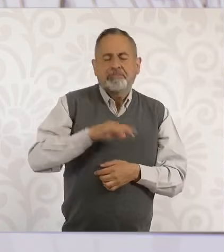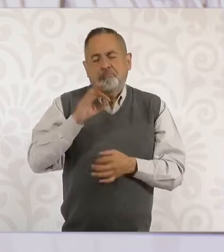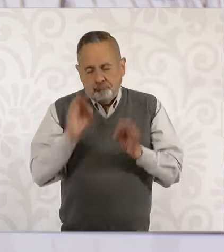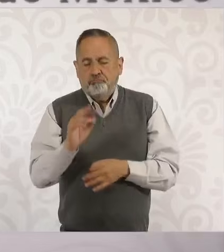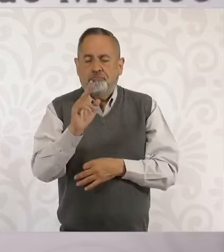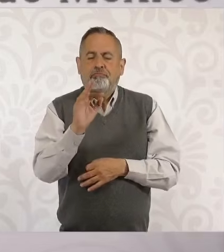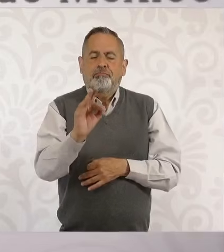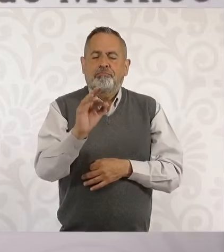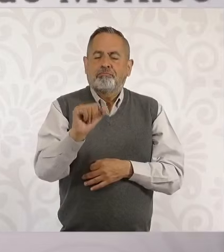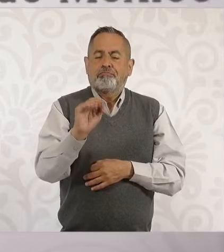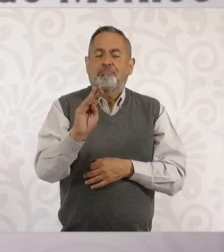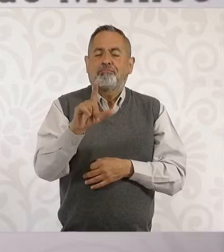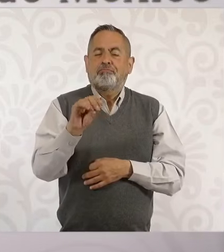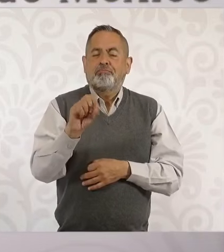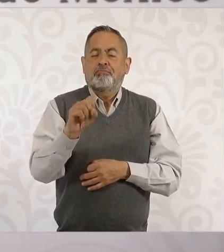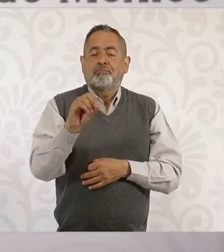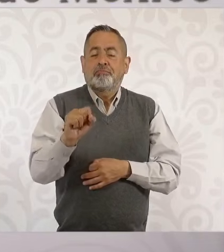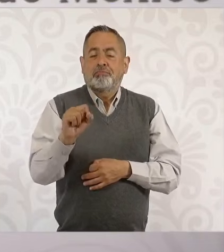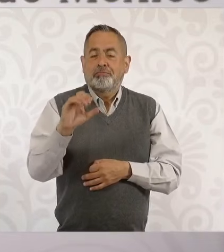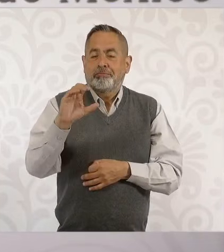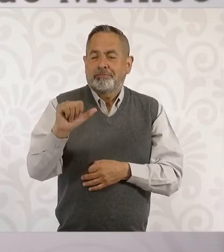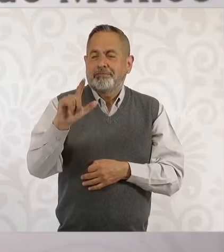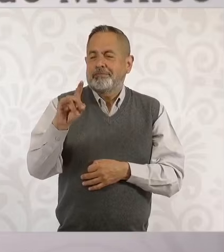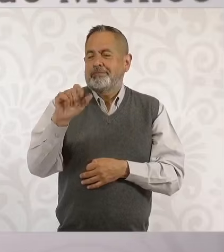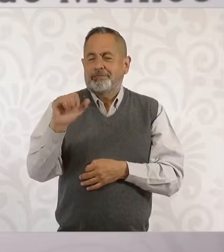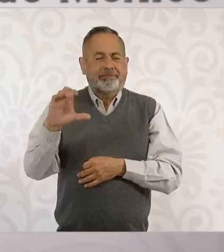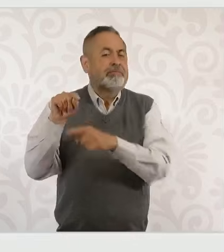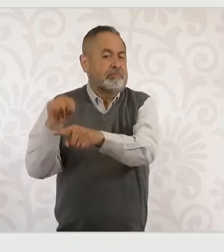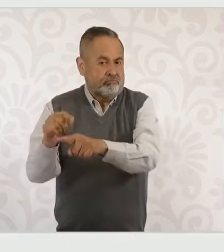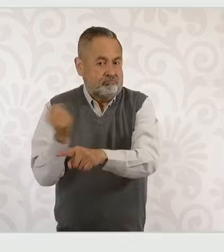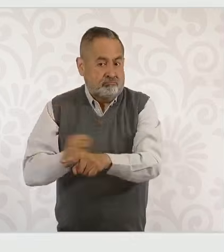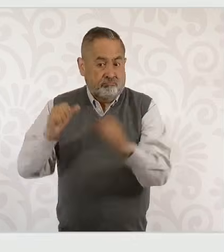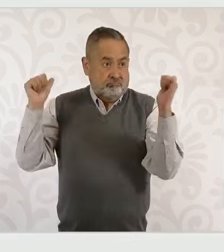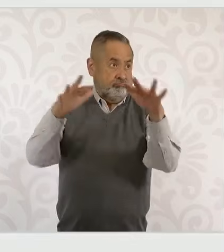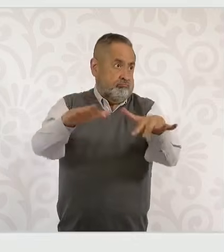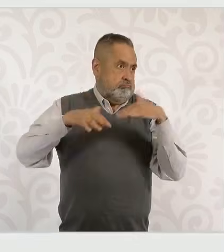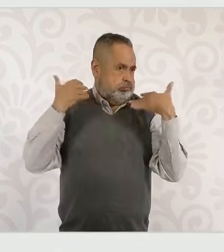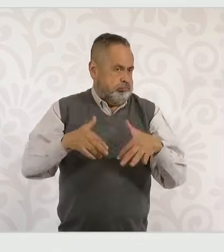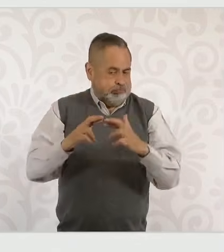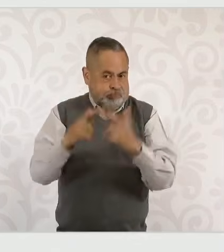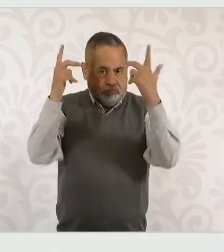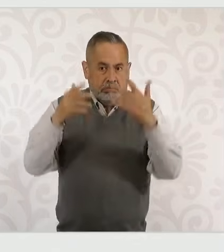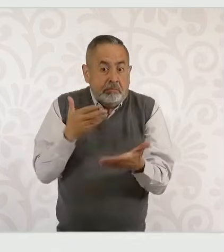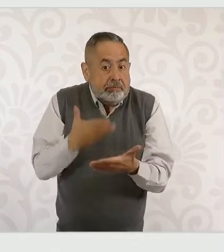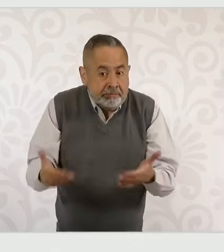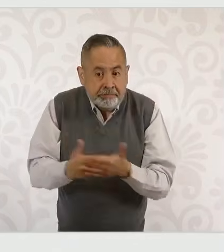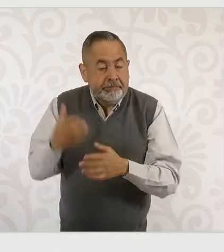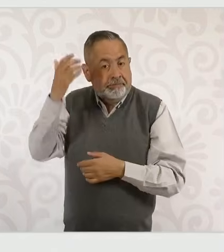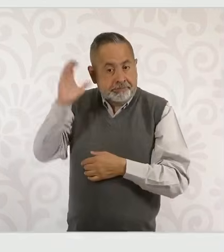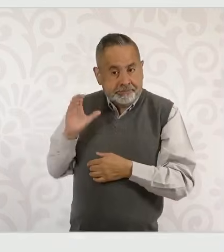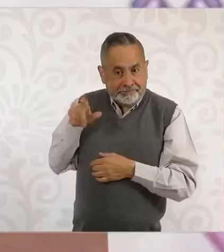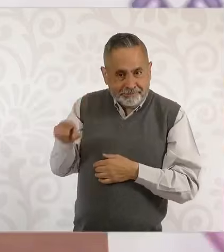Cadillac. Los famosos fabulosos Cadillac. Y ahora Clara pues le está